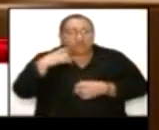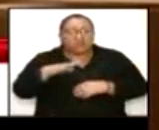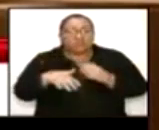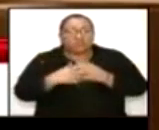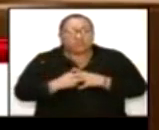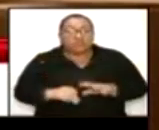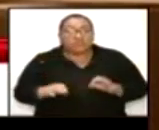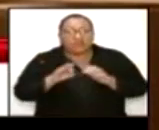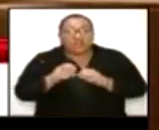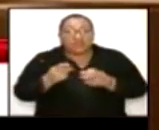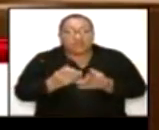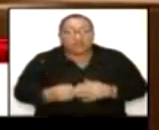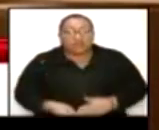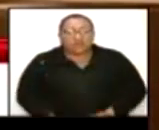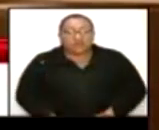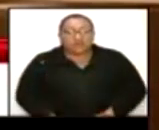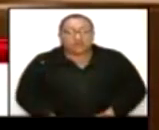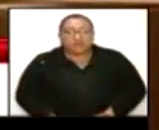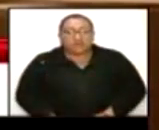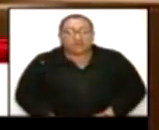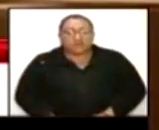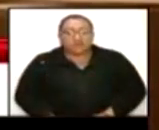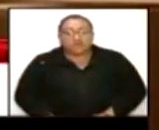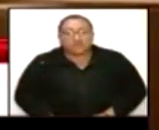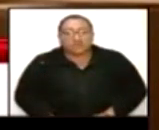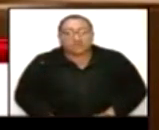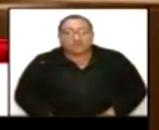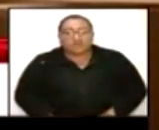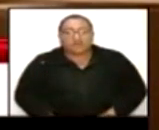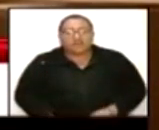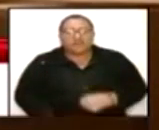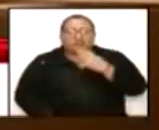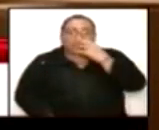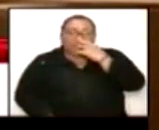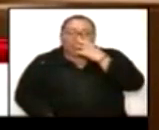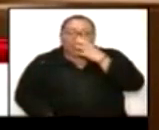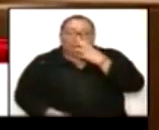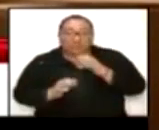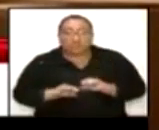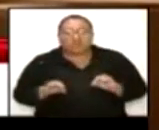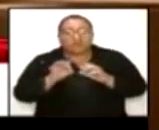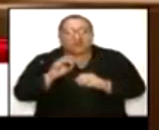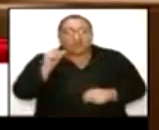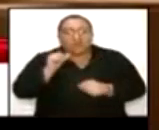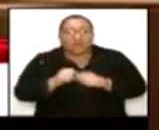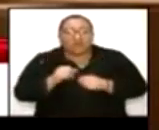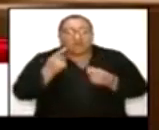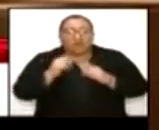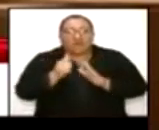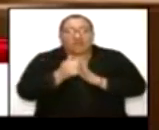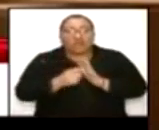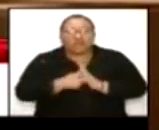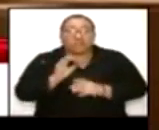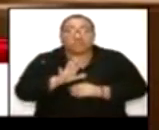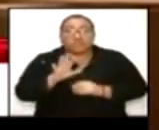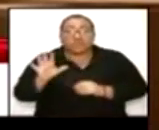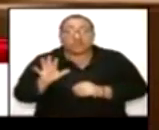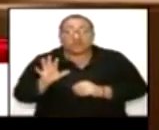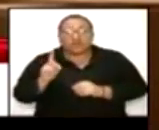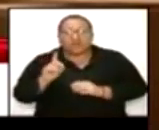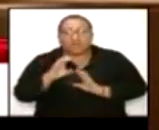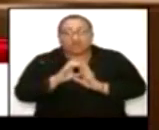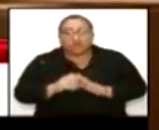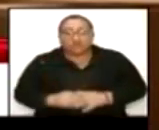la relevancia de estos instrumentos para el derecho interno, es importante recordar que según el artículo 55